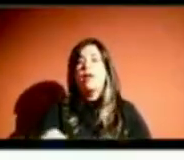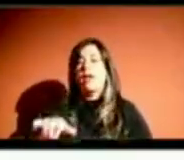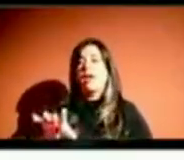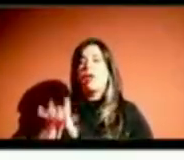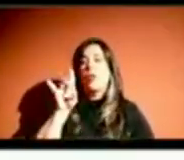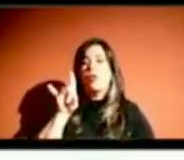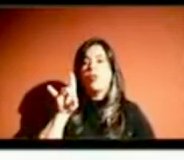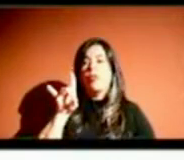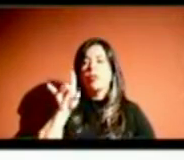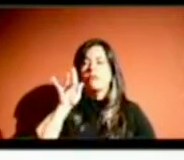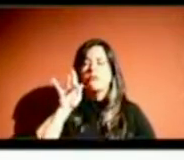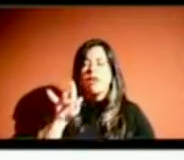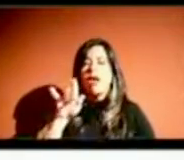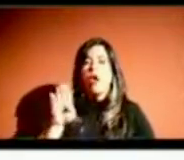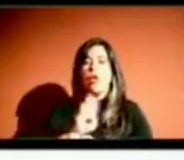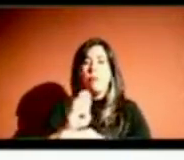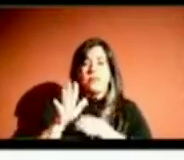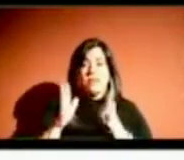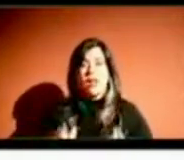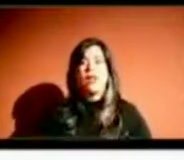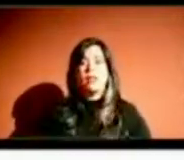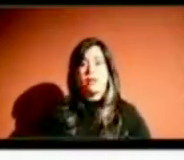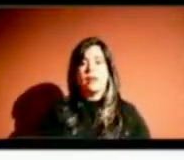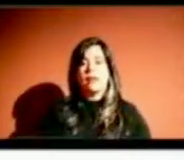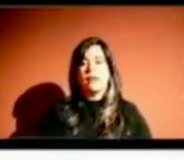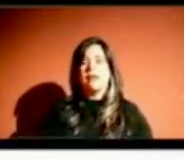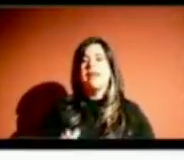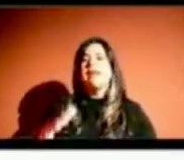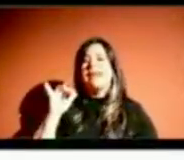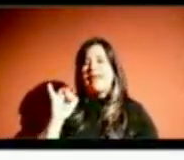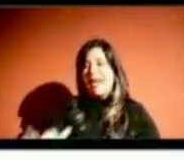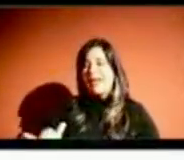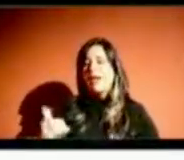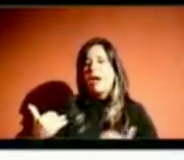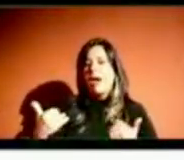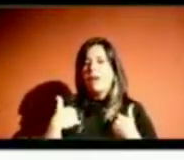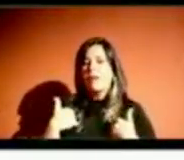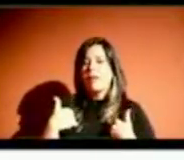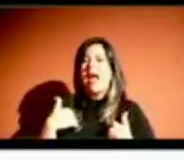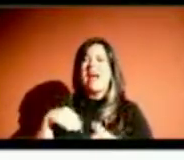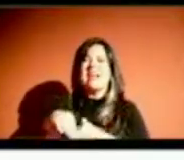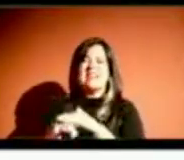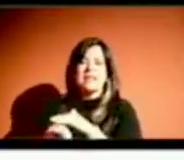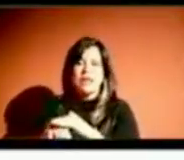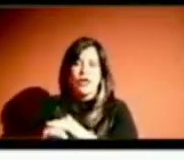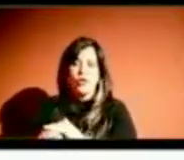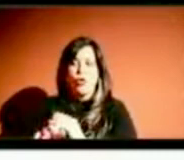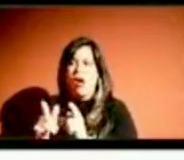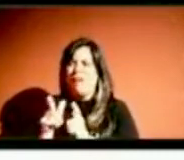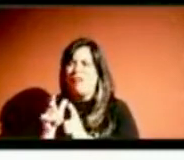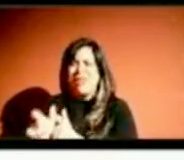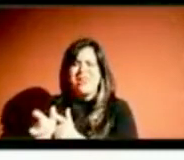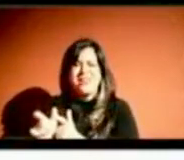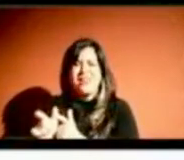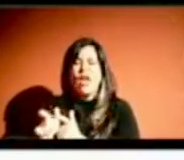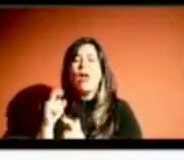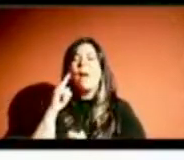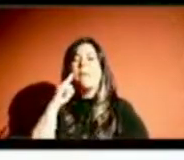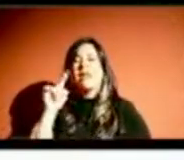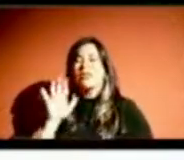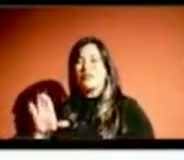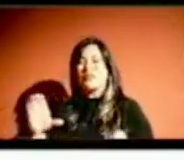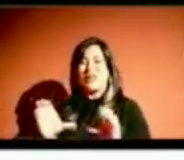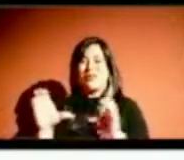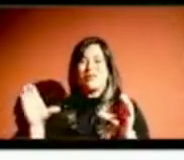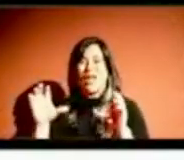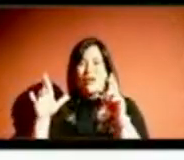seleccionar comerciante, donde dice comerciante, y usted va a tener entonces acceso rápidamente a su